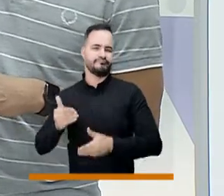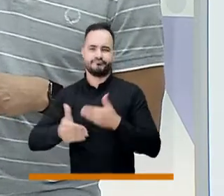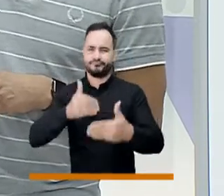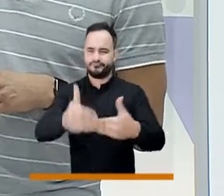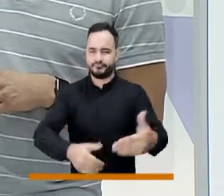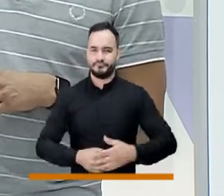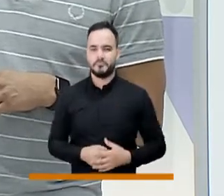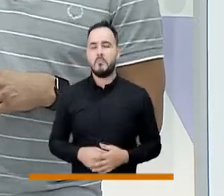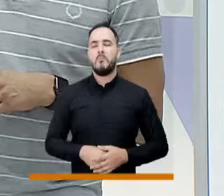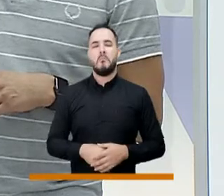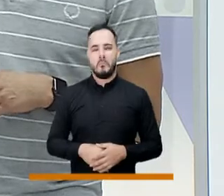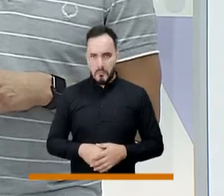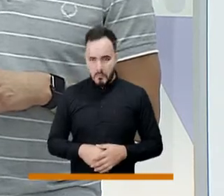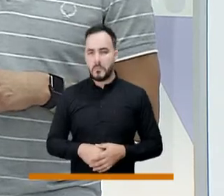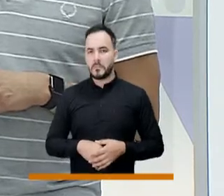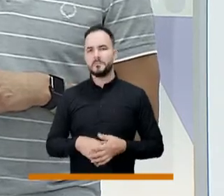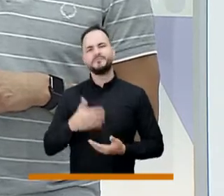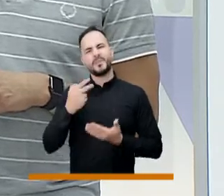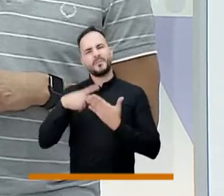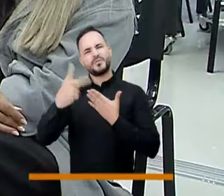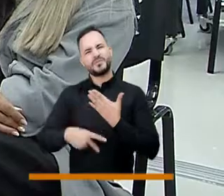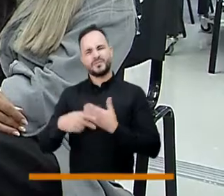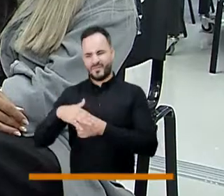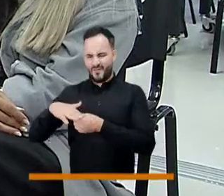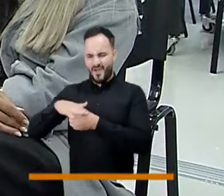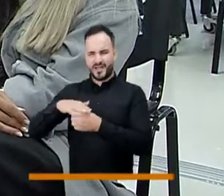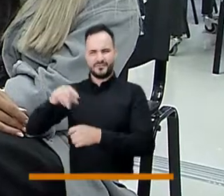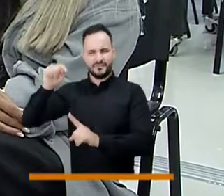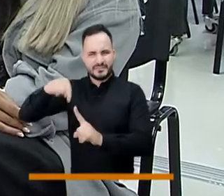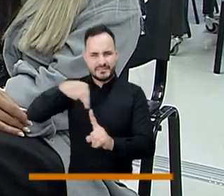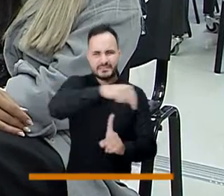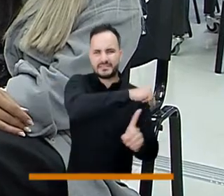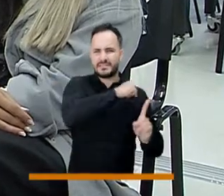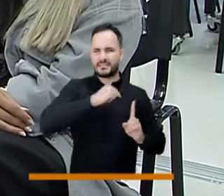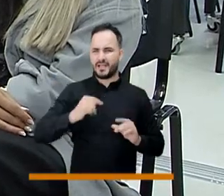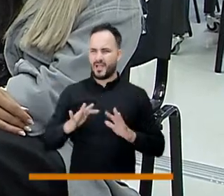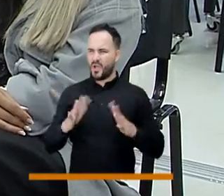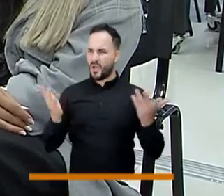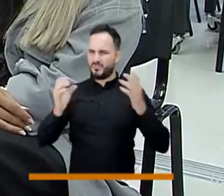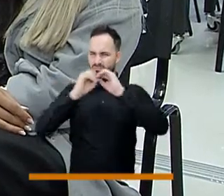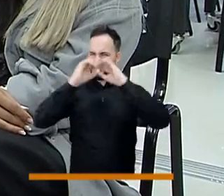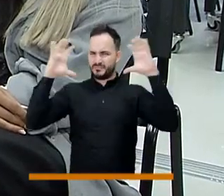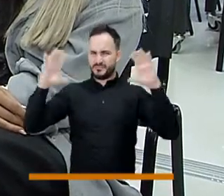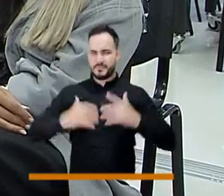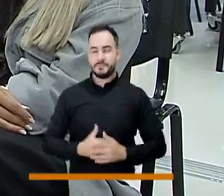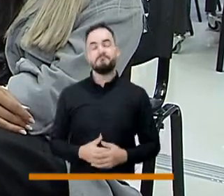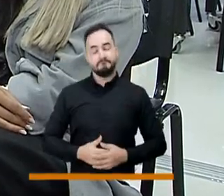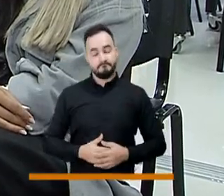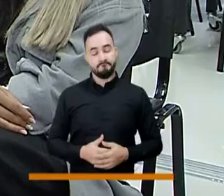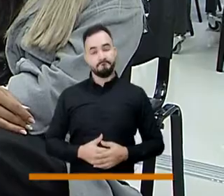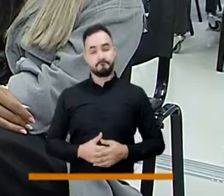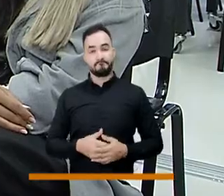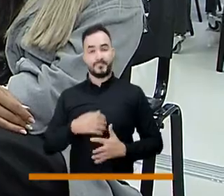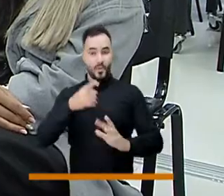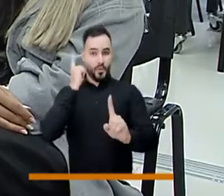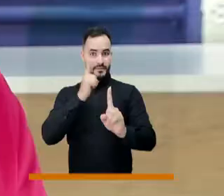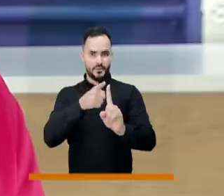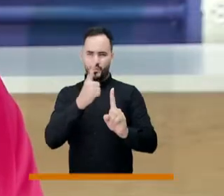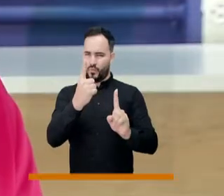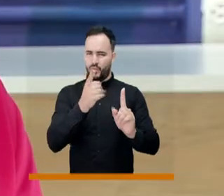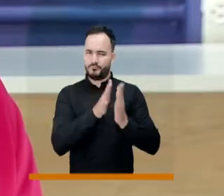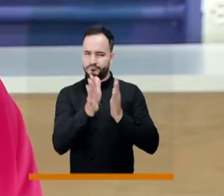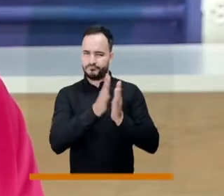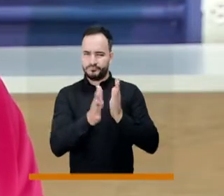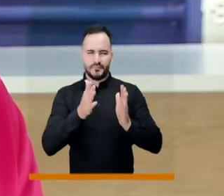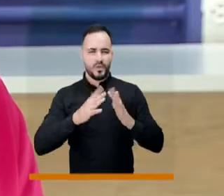tener un trabajo más óptimo, pues pueda funcionar de una mejor forma. ¿A dónde va coworking al barrio? ¿Hasta dónde es el alcance de este acuerdo?